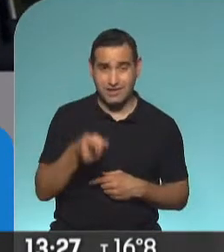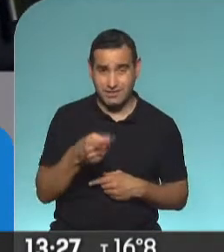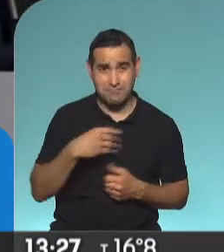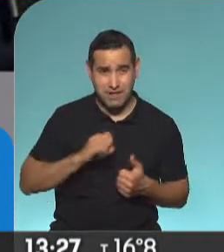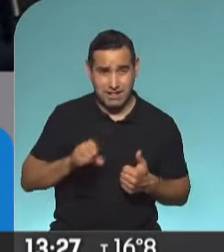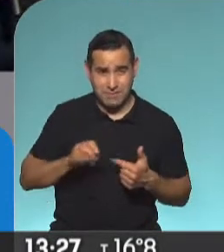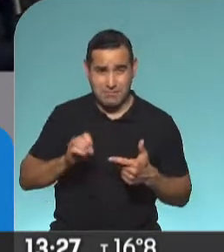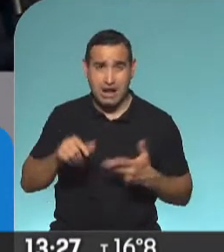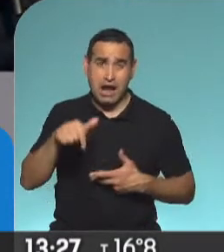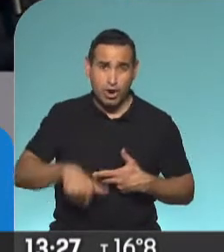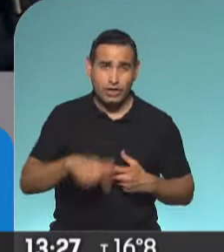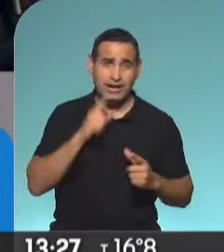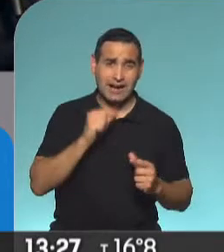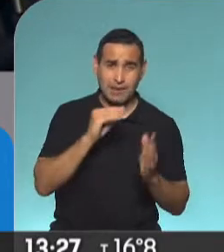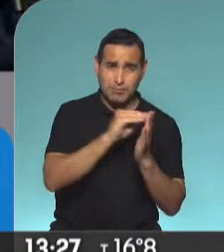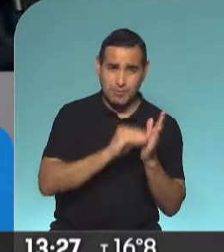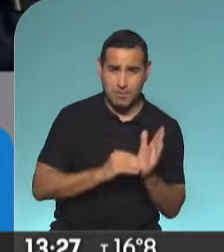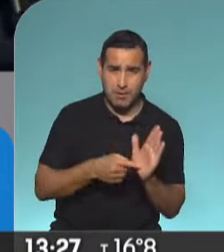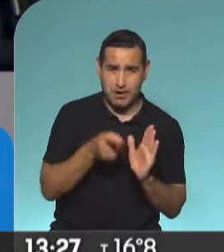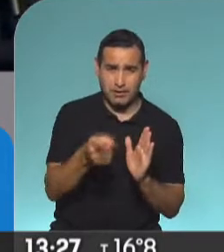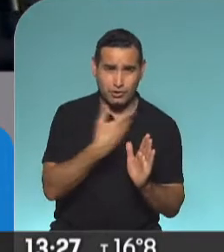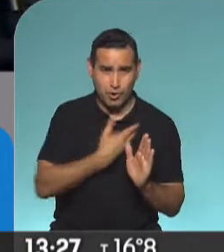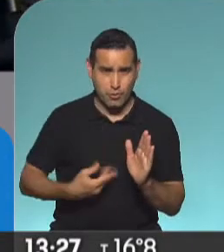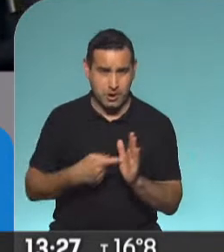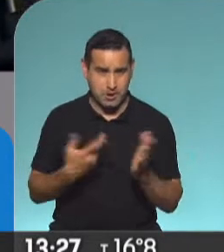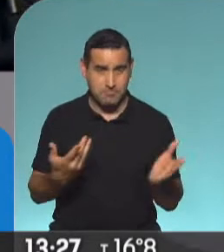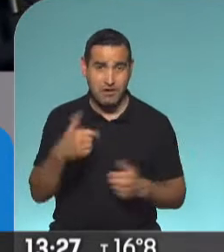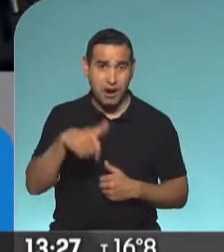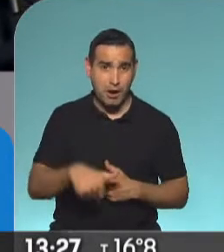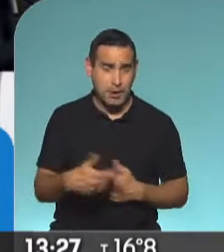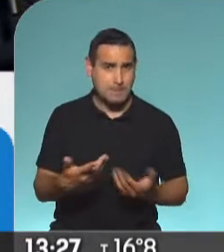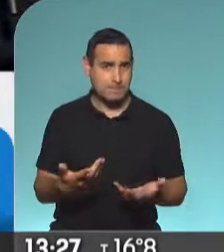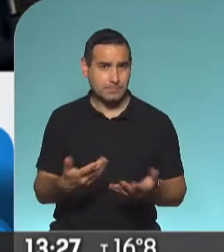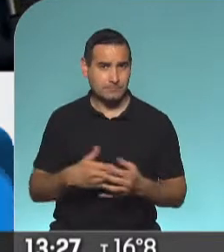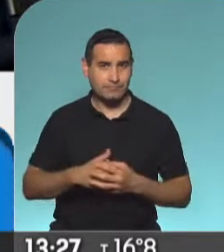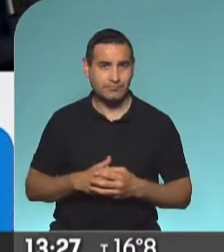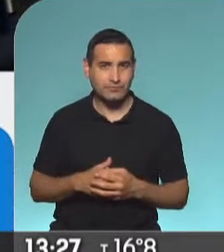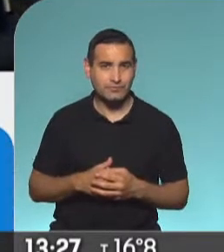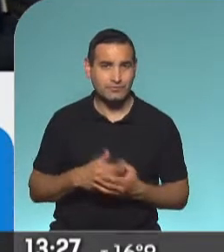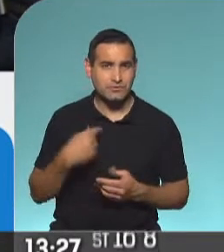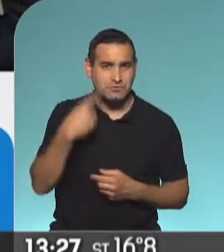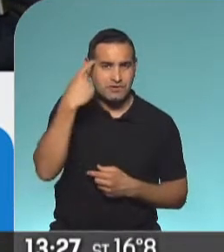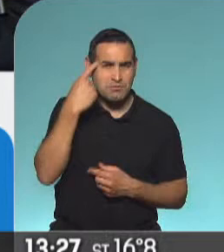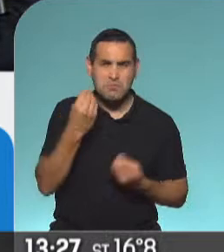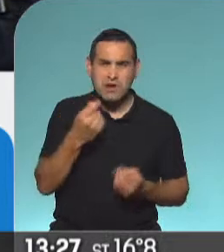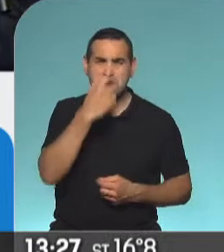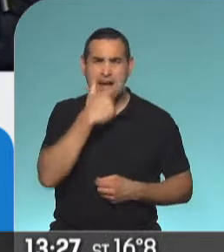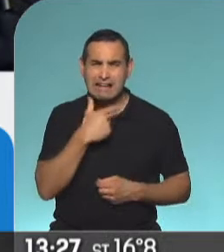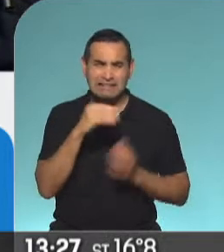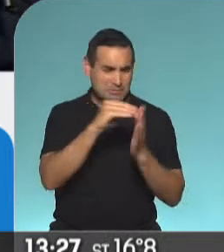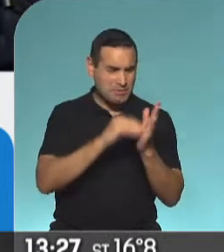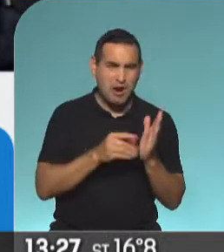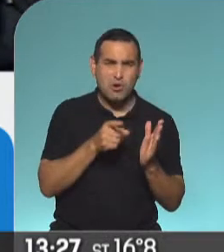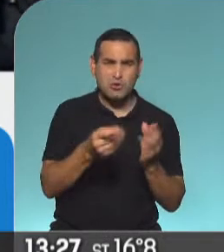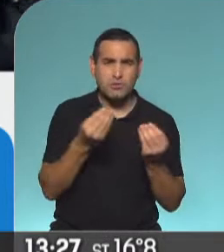adelante cuando fue presidente y que hoy no suceden claramente en la Argentina. Entonces uno se pregunta, ¿por qué hizo Macri todo esto? Bueno,